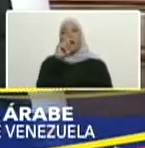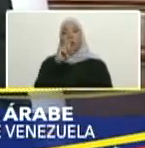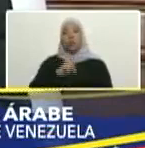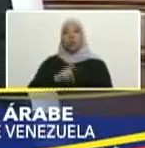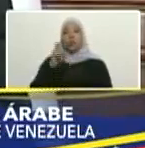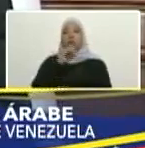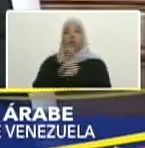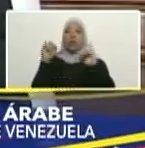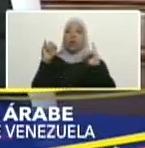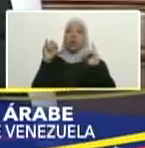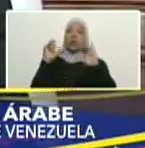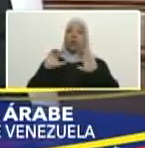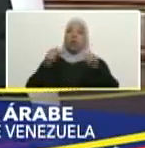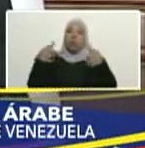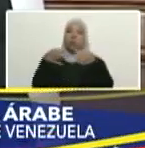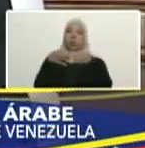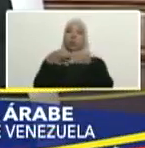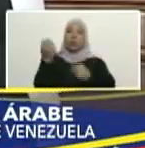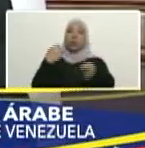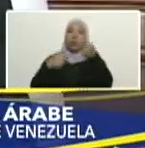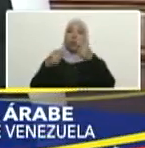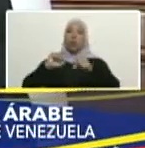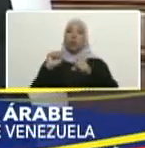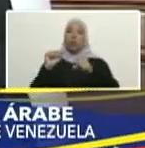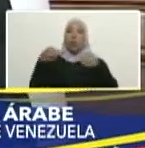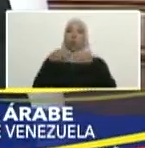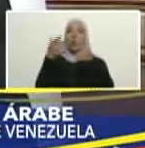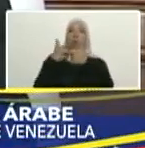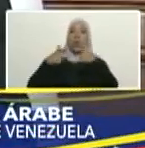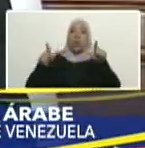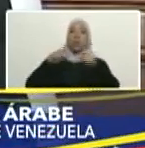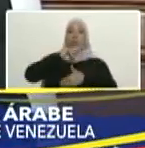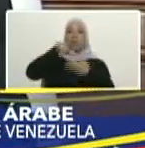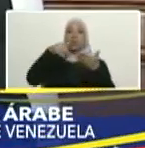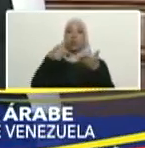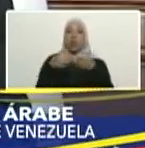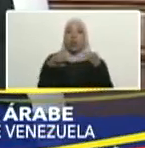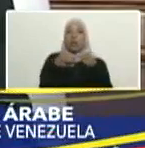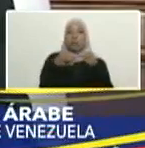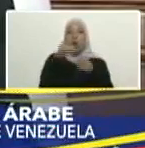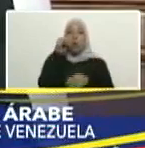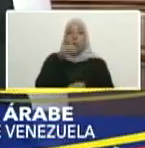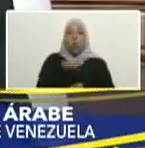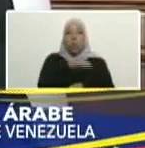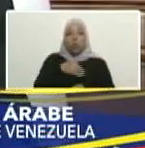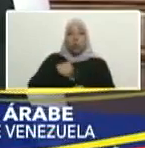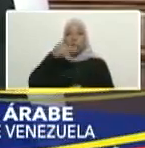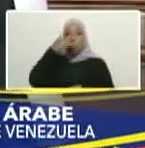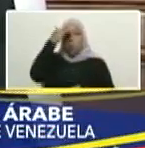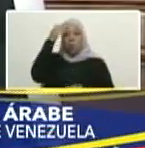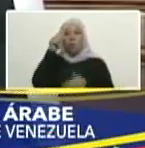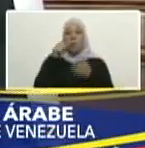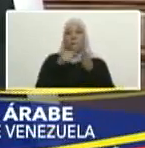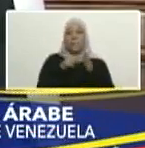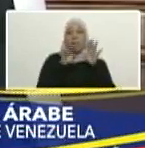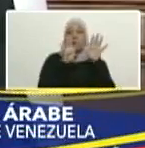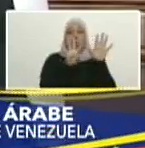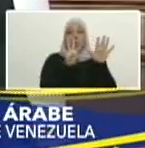de la fundación del Frente Polisario para la Liberación Nacional, allá en